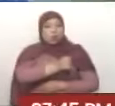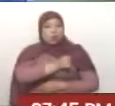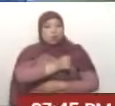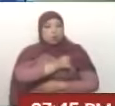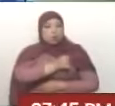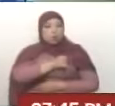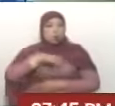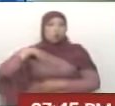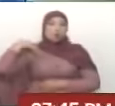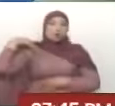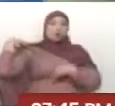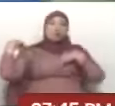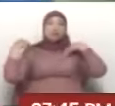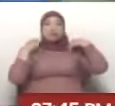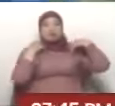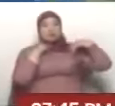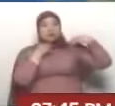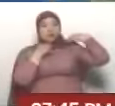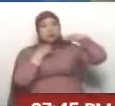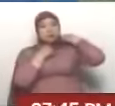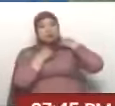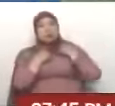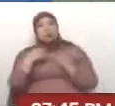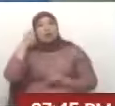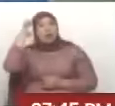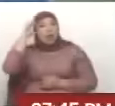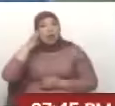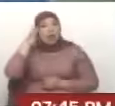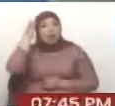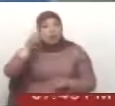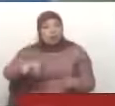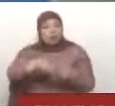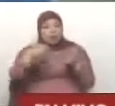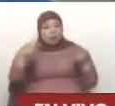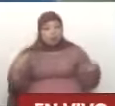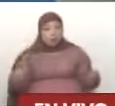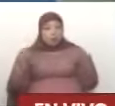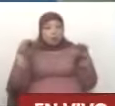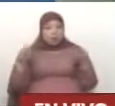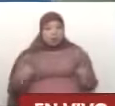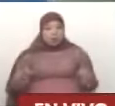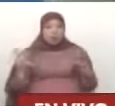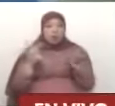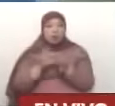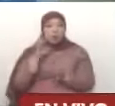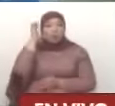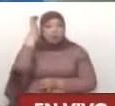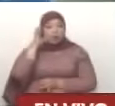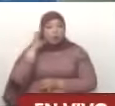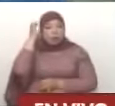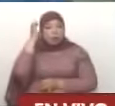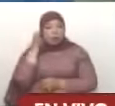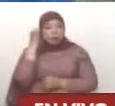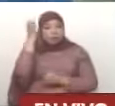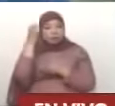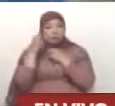saca Euronews, además. Náguara. Euronews es la agencia oficial de la Unión Europea.